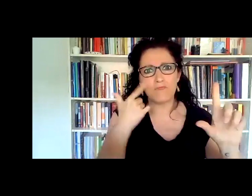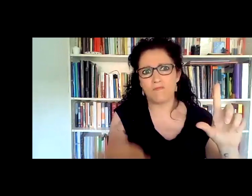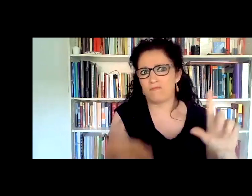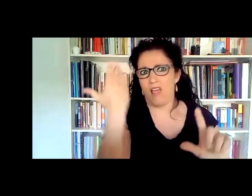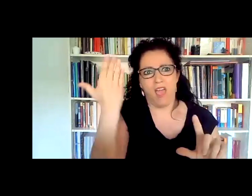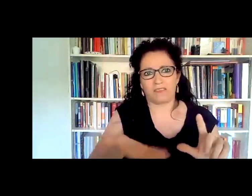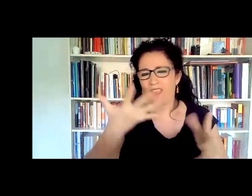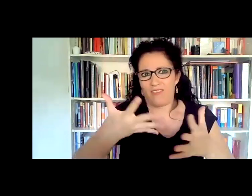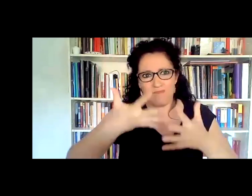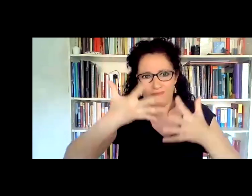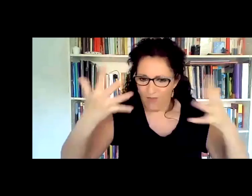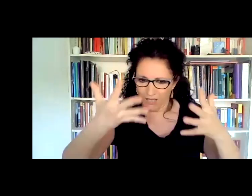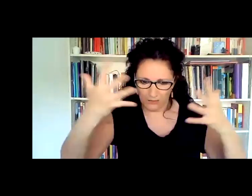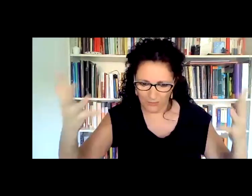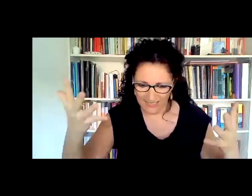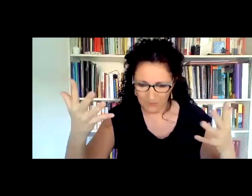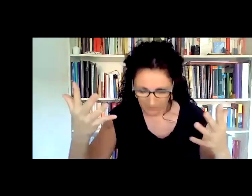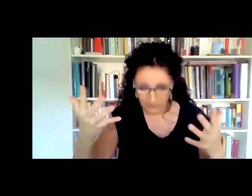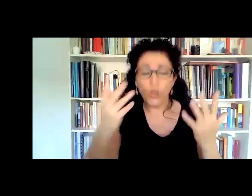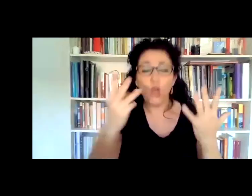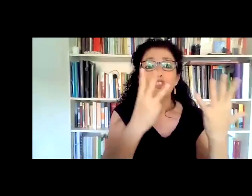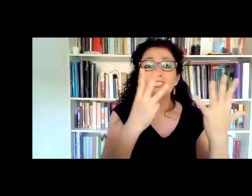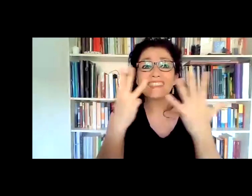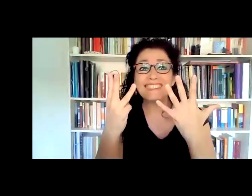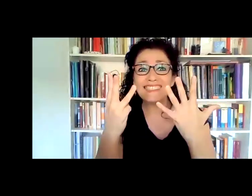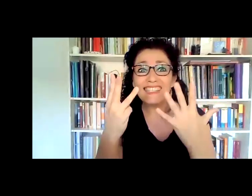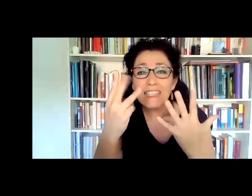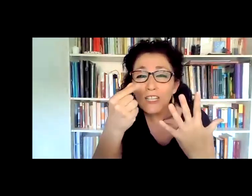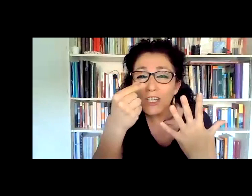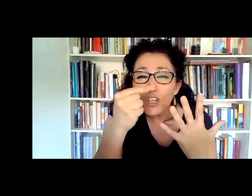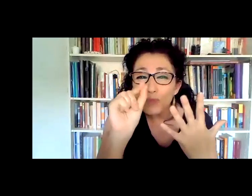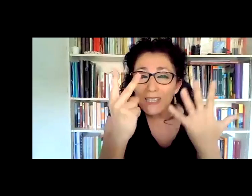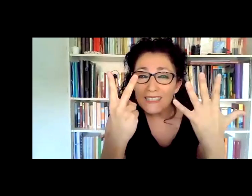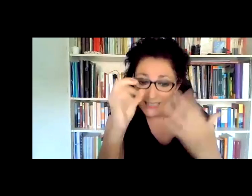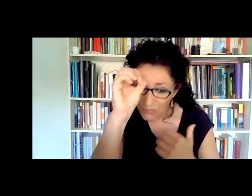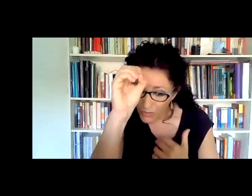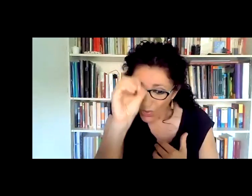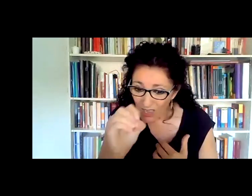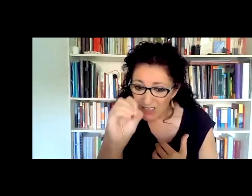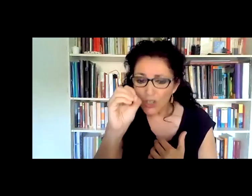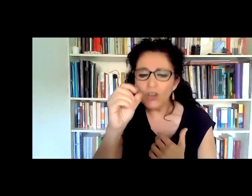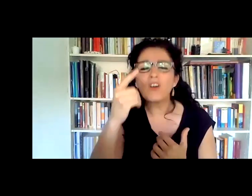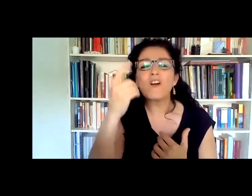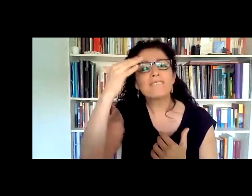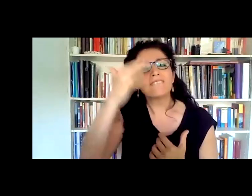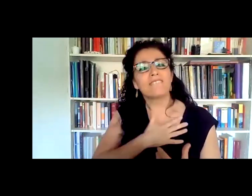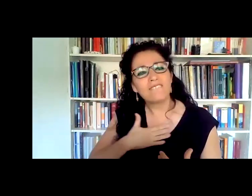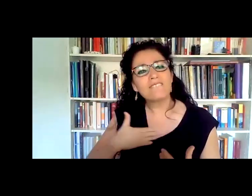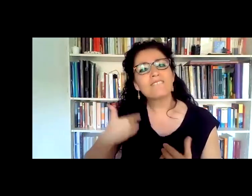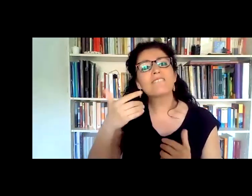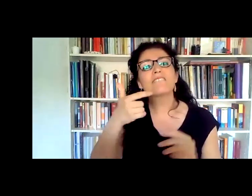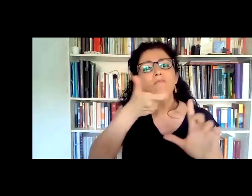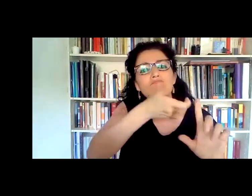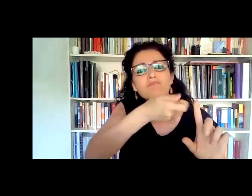una mayor presencia, un mayor número de programas donde cuenten con lengua de signos española. El